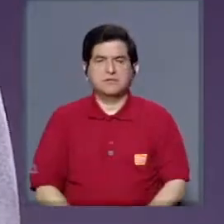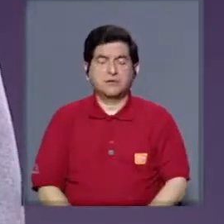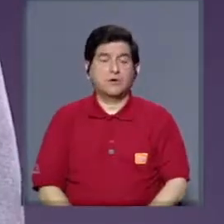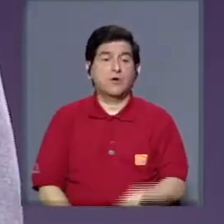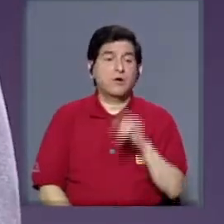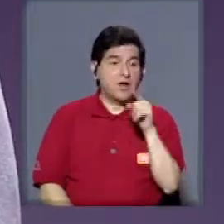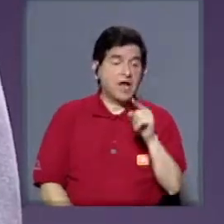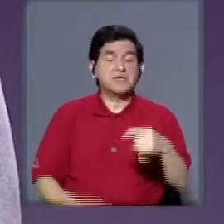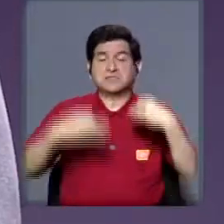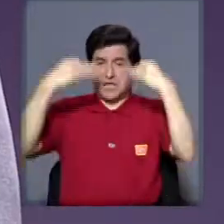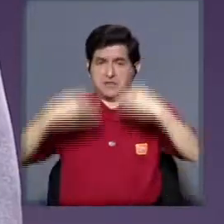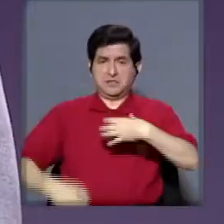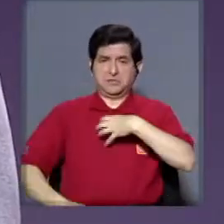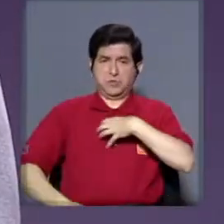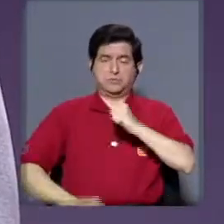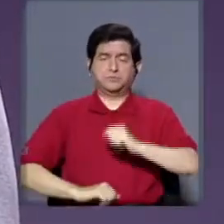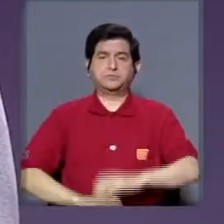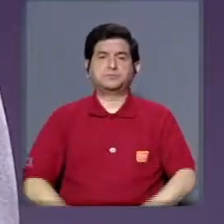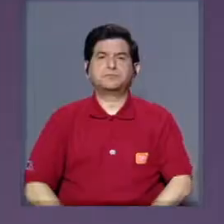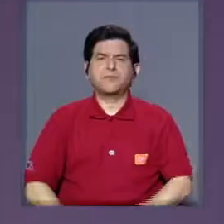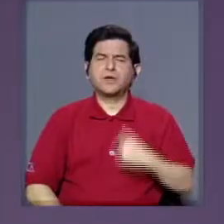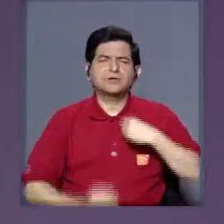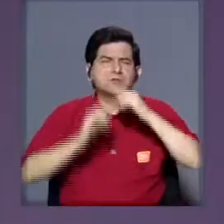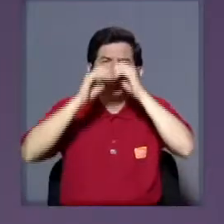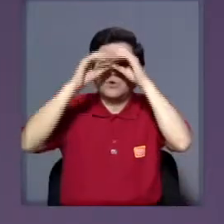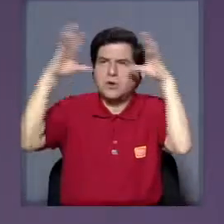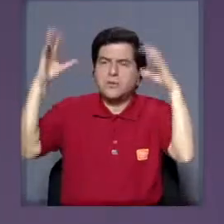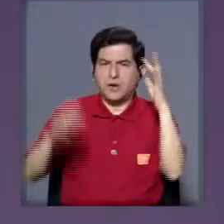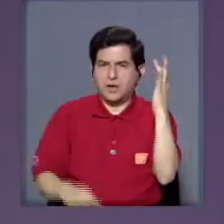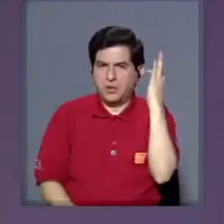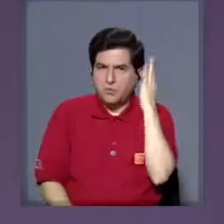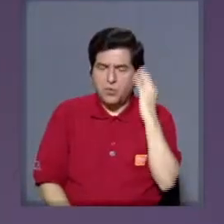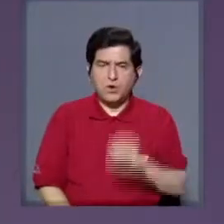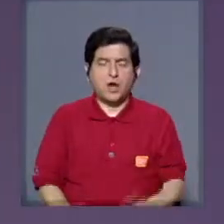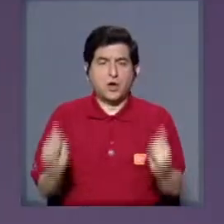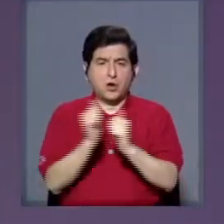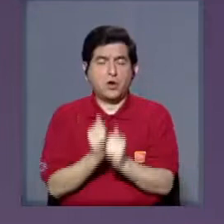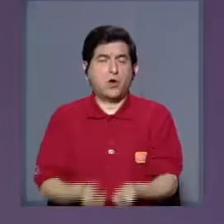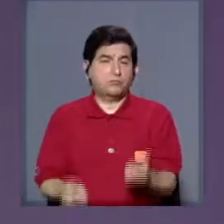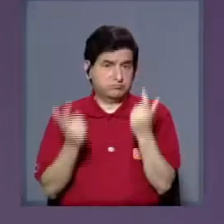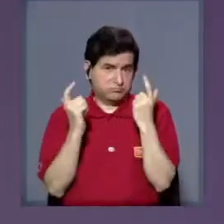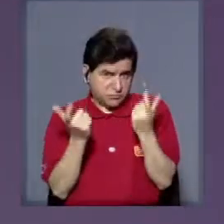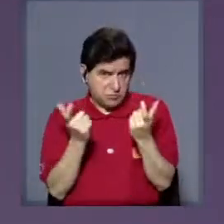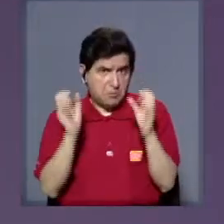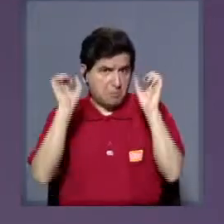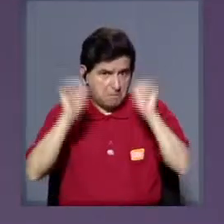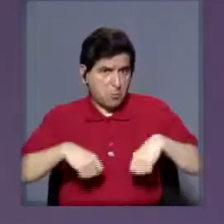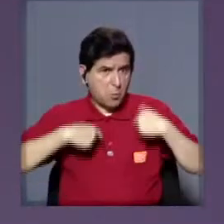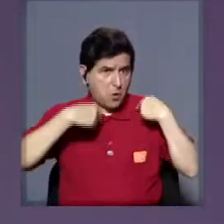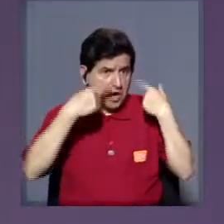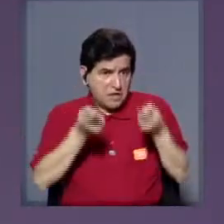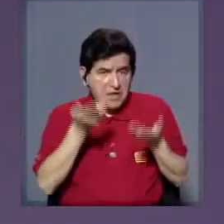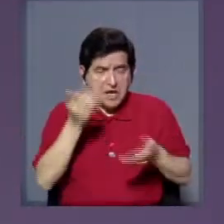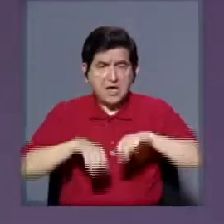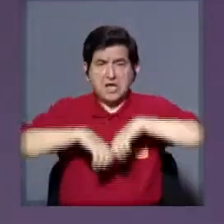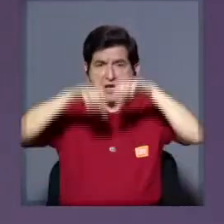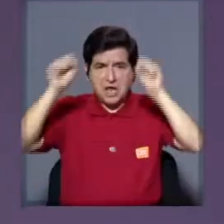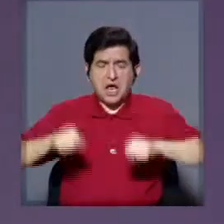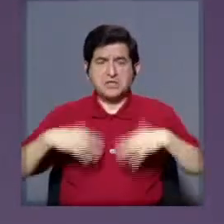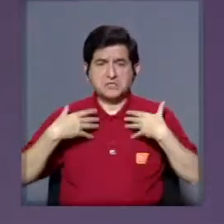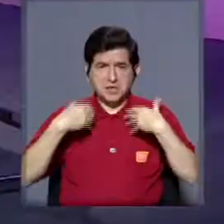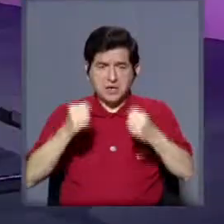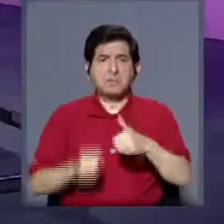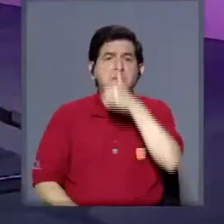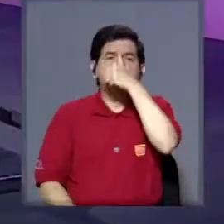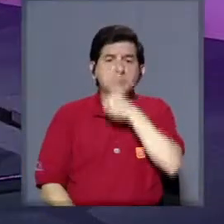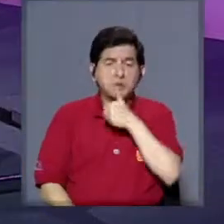si esa es su decisión me imagino que una mujer con recursos económicos puede acudir al sistema de salud